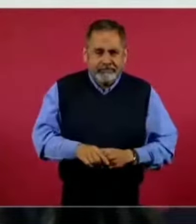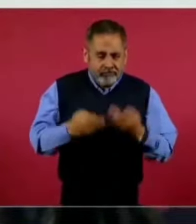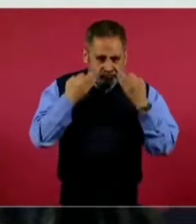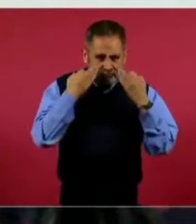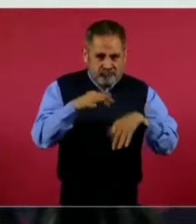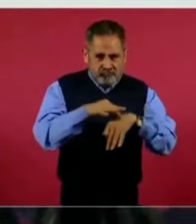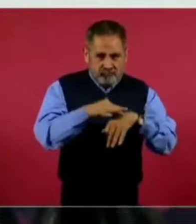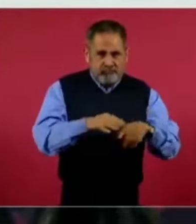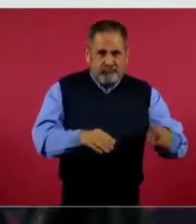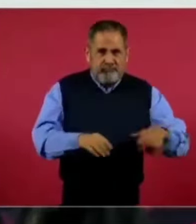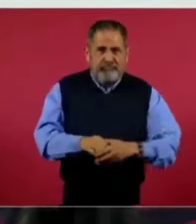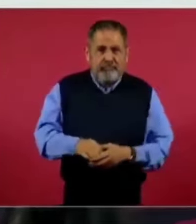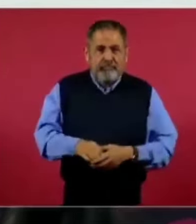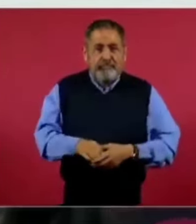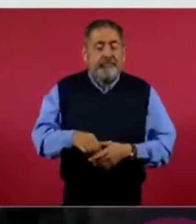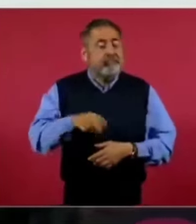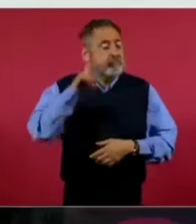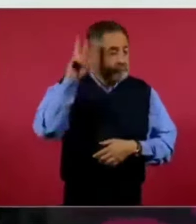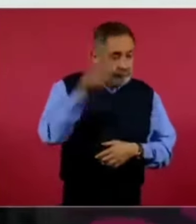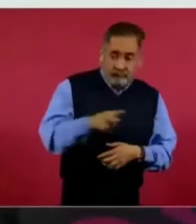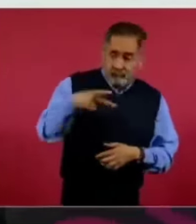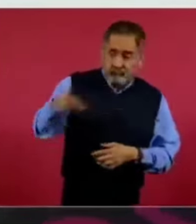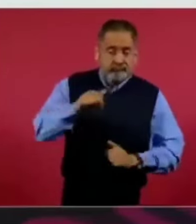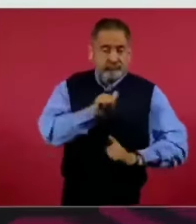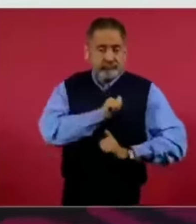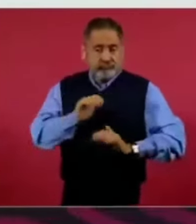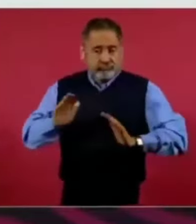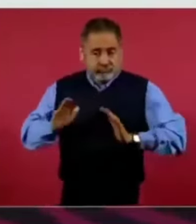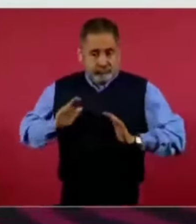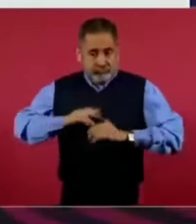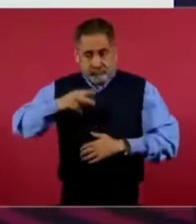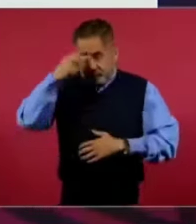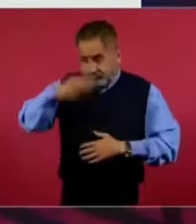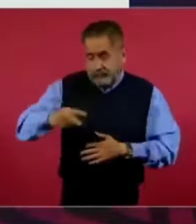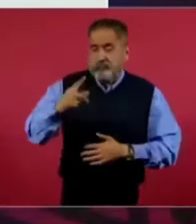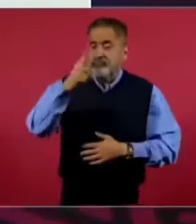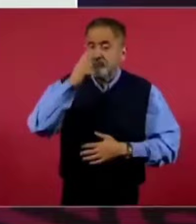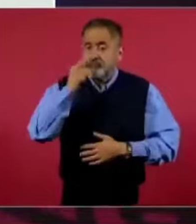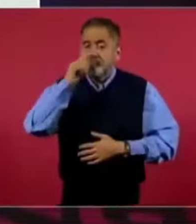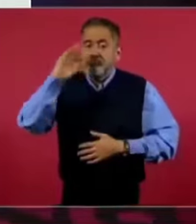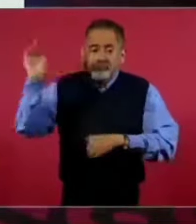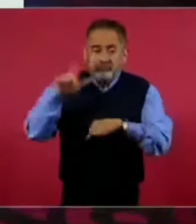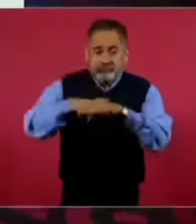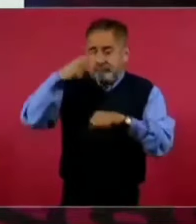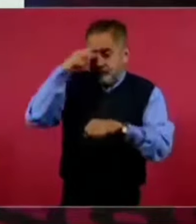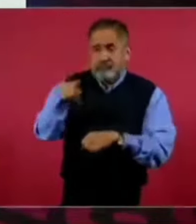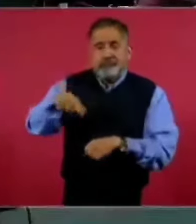testimonio de que el ejército mexicano y la policía federal mexicana participar